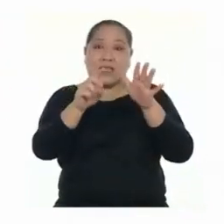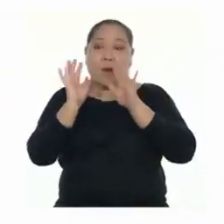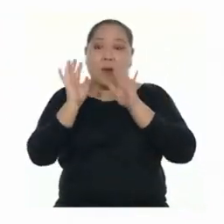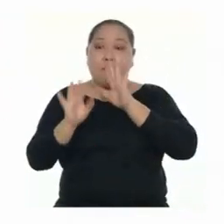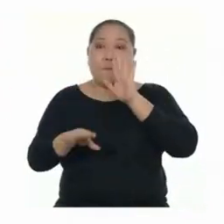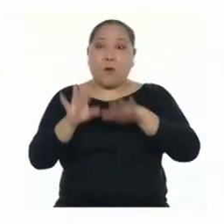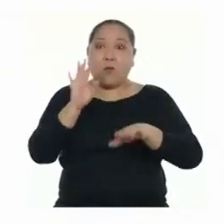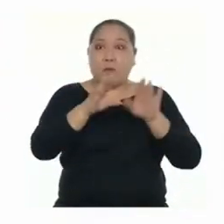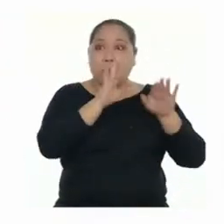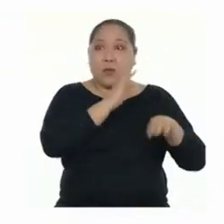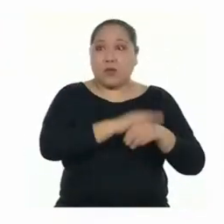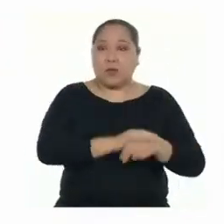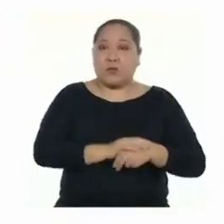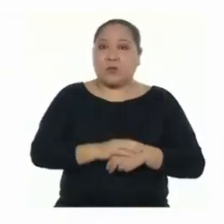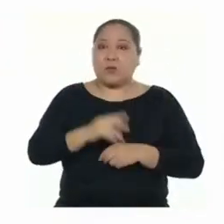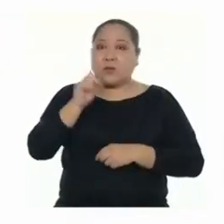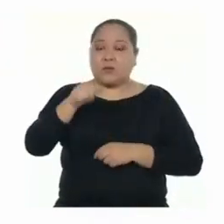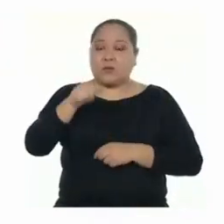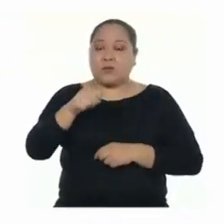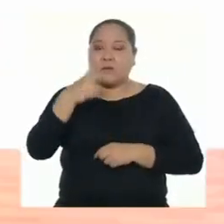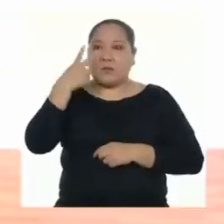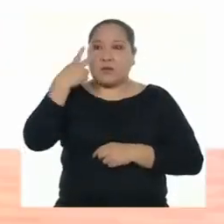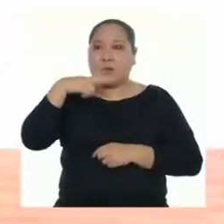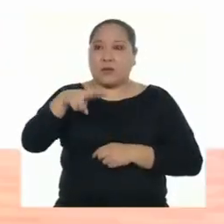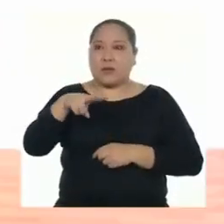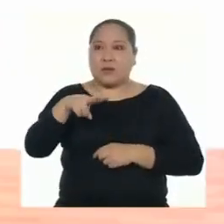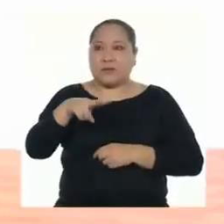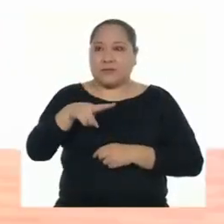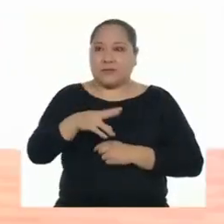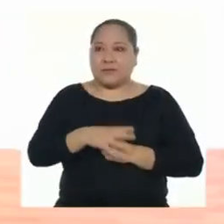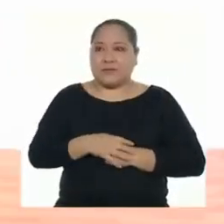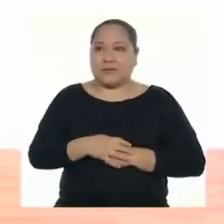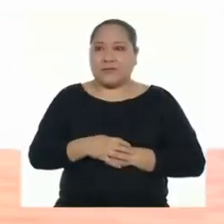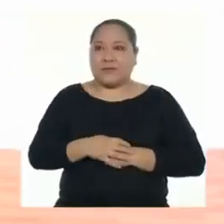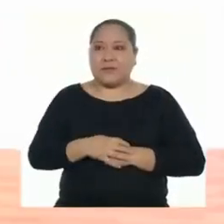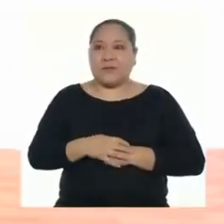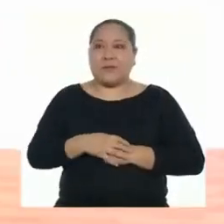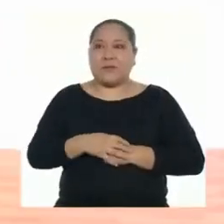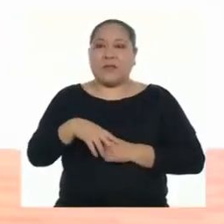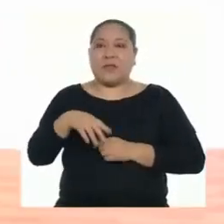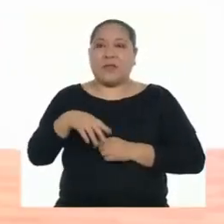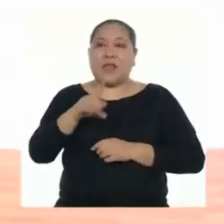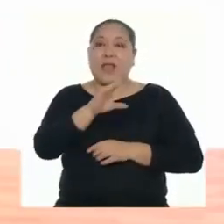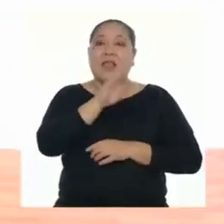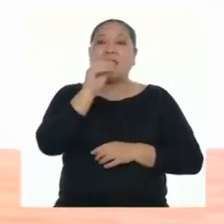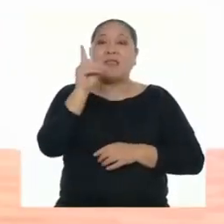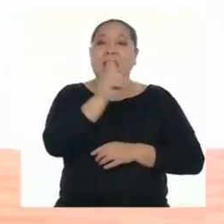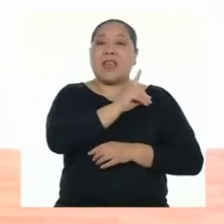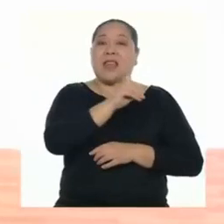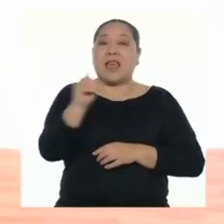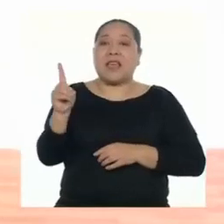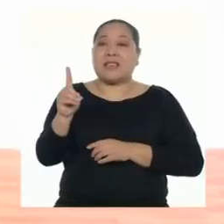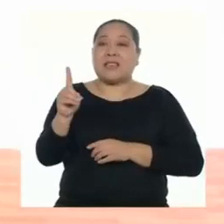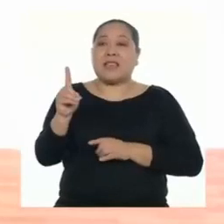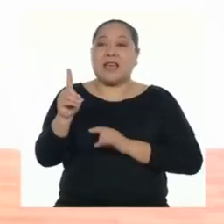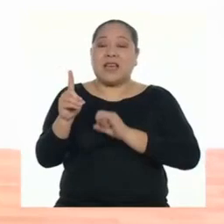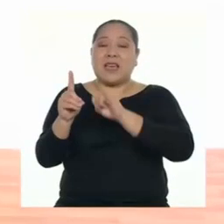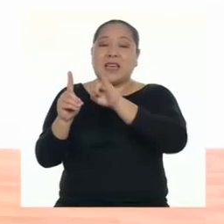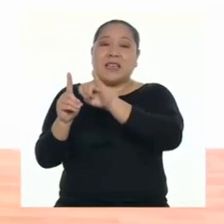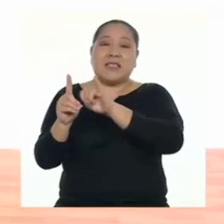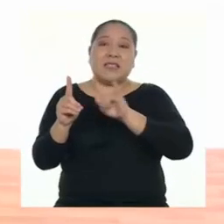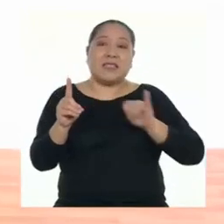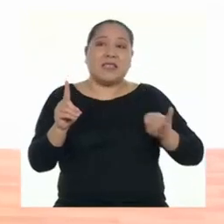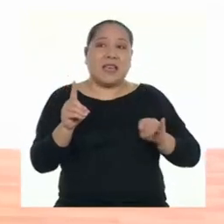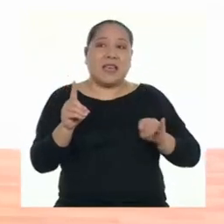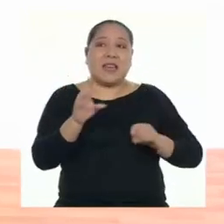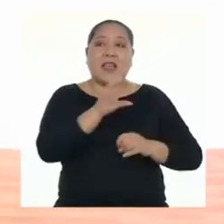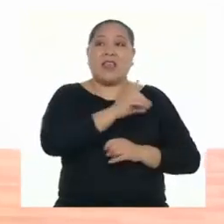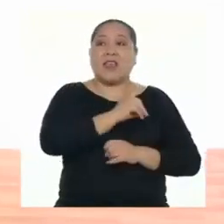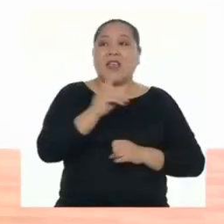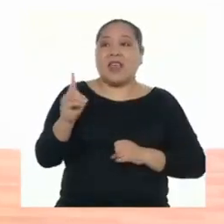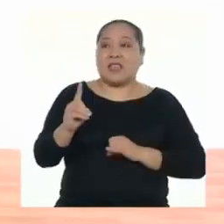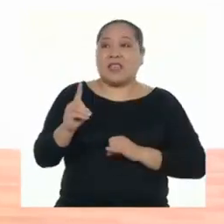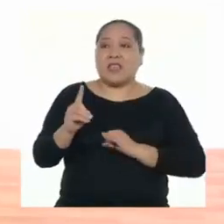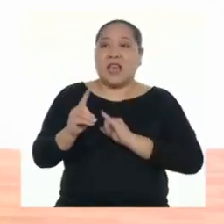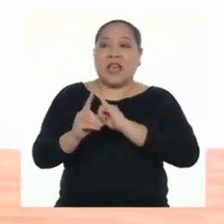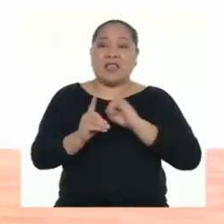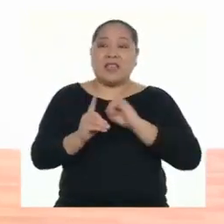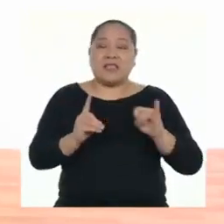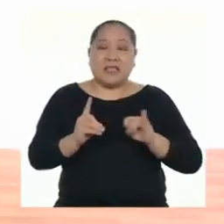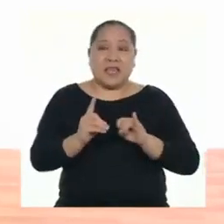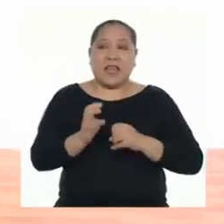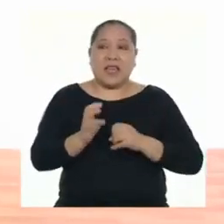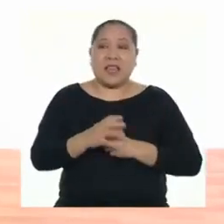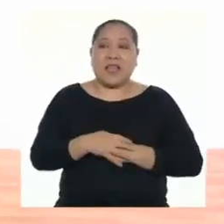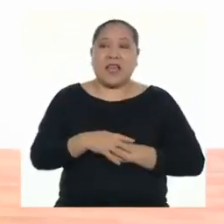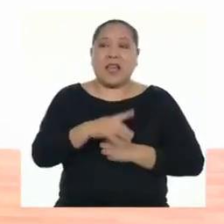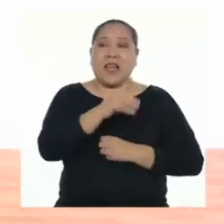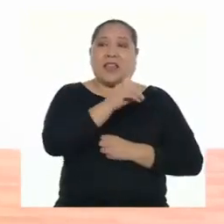significa. Vamos a marcarlo primero arriba. ¿Comenzamos? Hacemos derecha, izquierda, derecha,